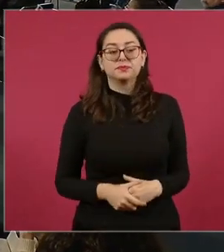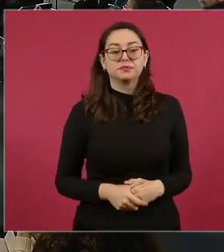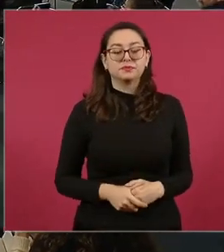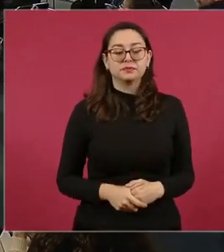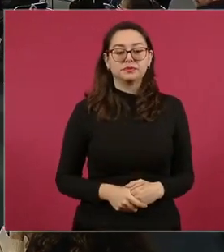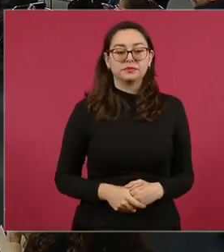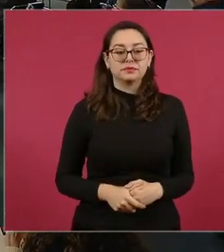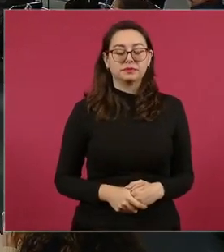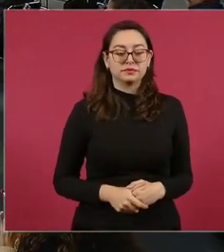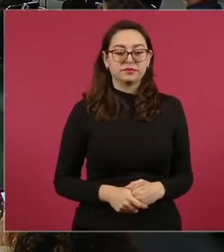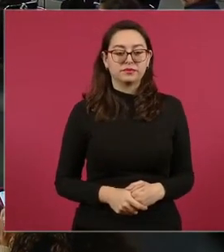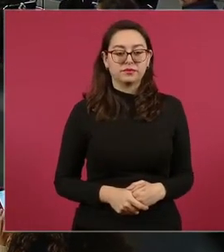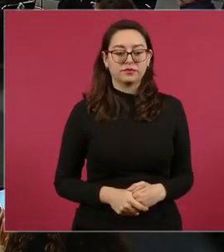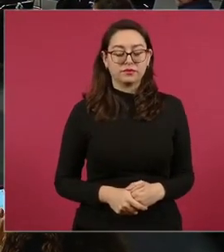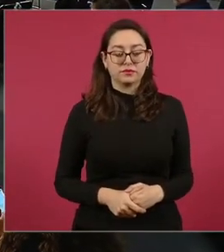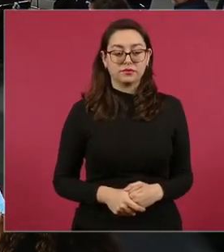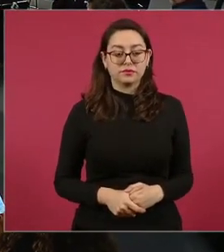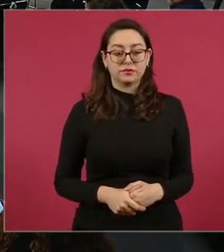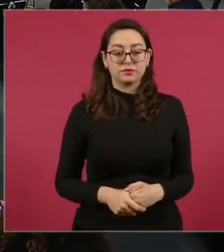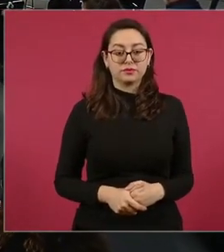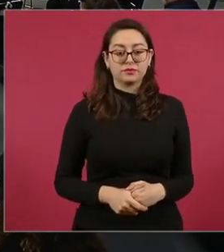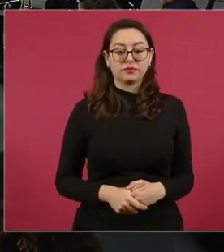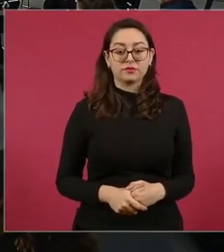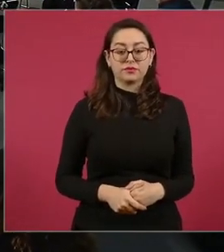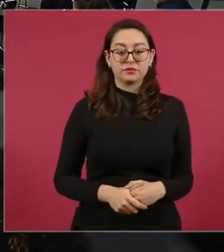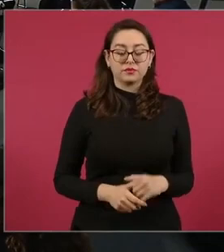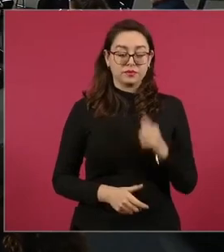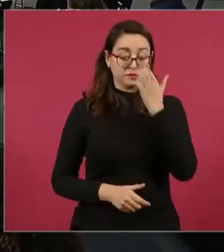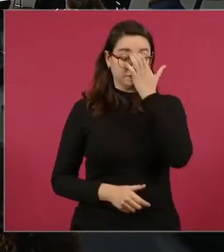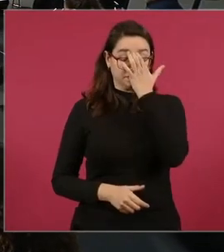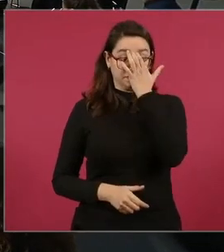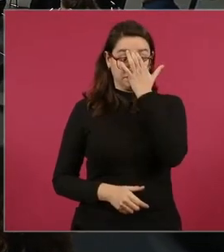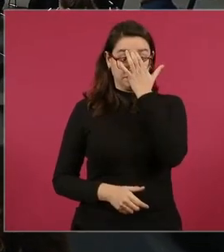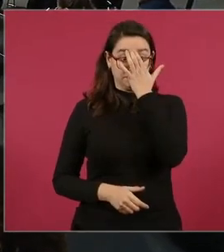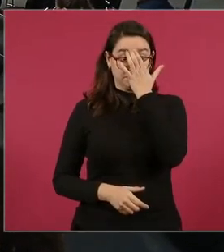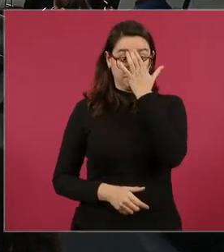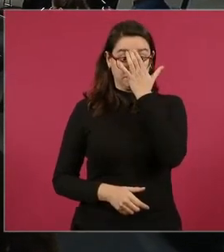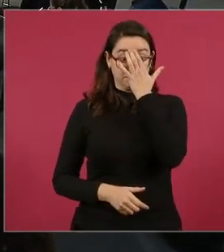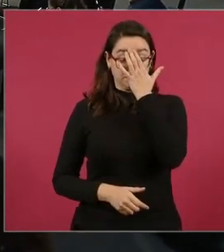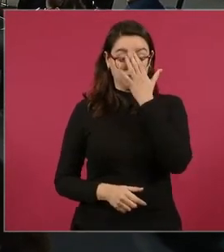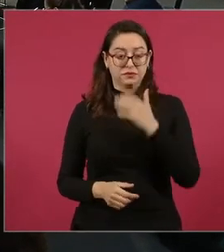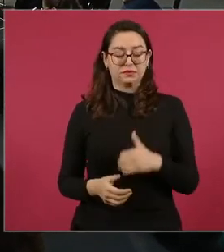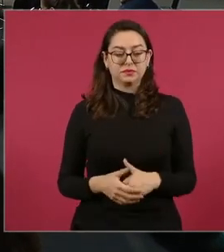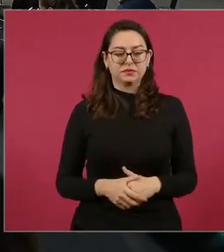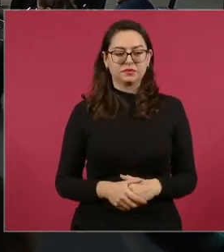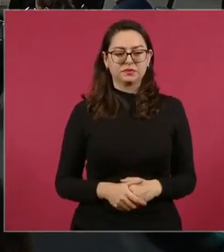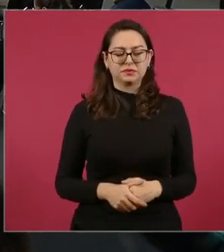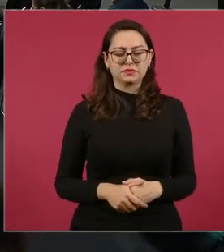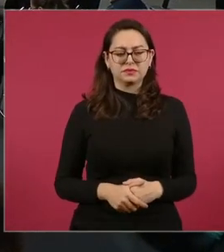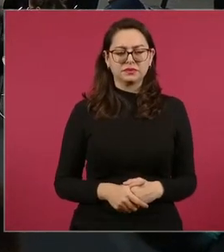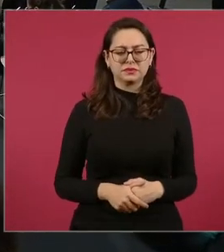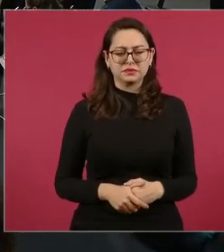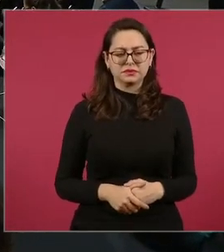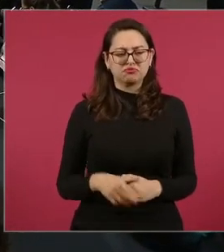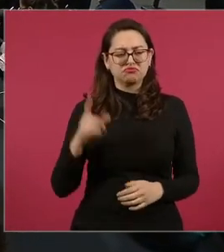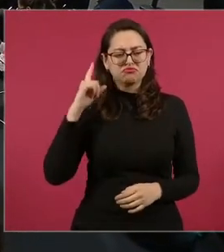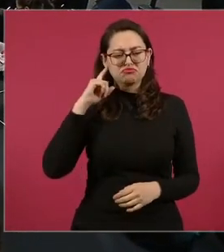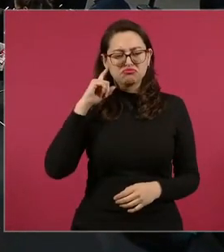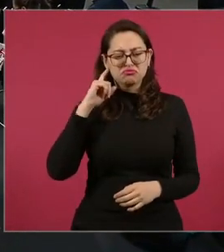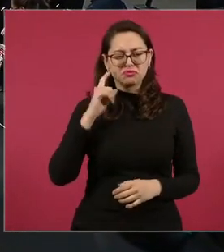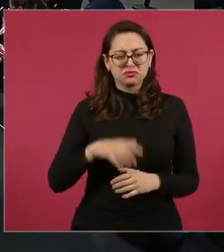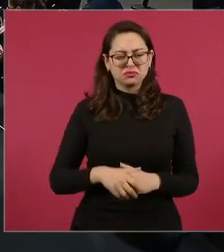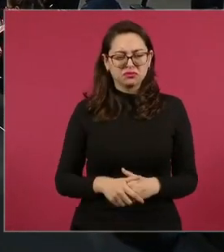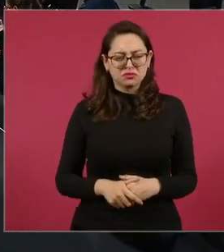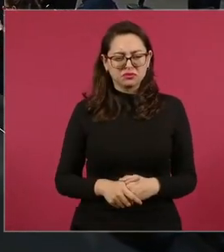¿No pediría que se revalúe a la directora del Museo Puebla, Anel Nochebuena, que pues fue ratificada